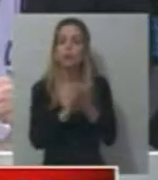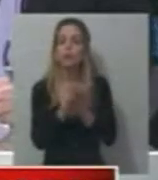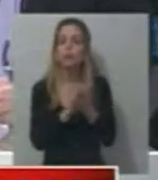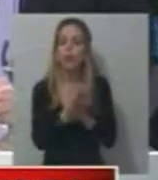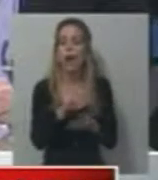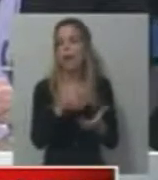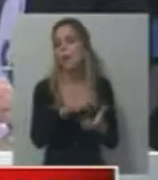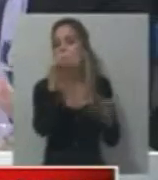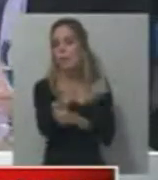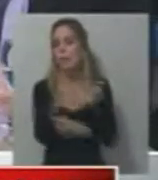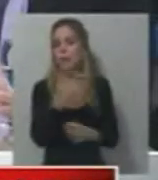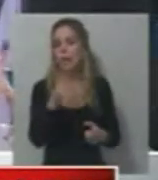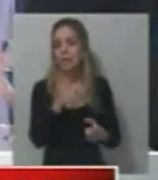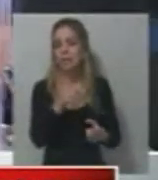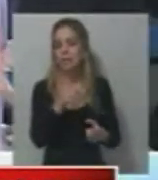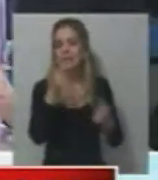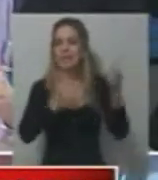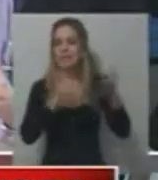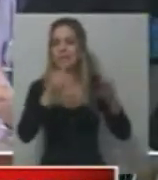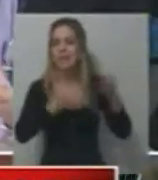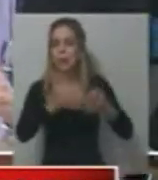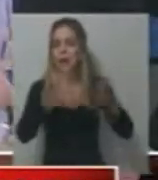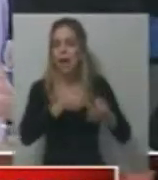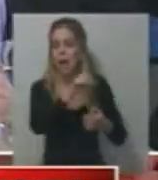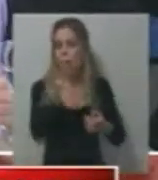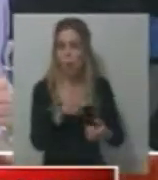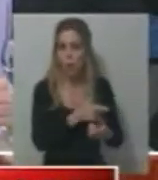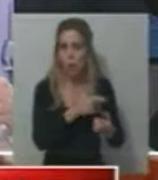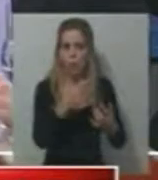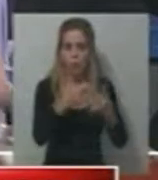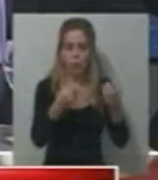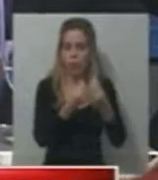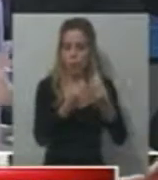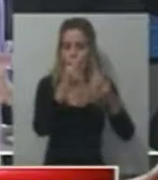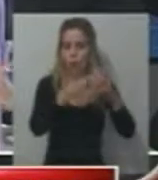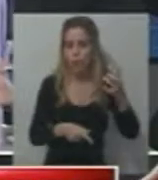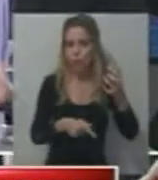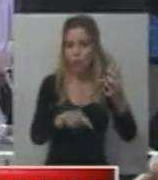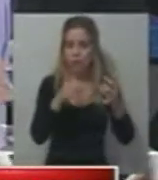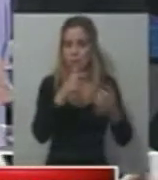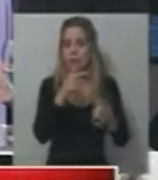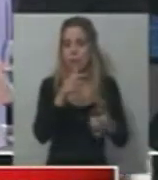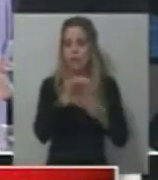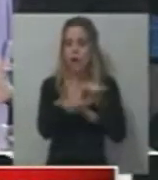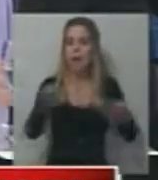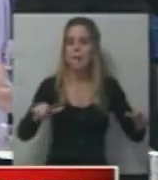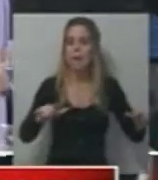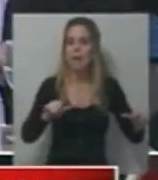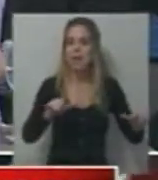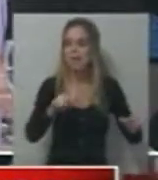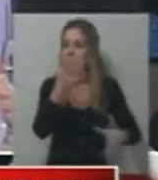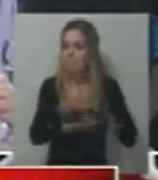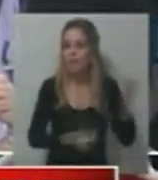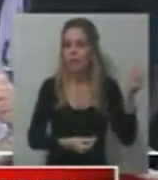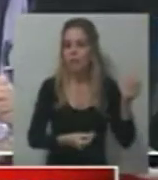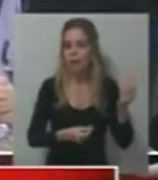temas de pararlos desde otra óptica que no sea la óptica puramente represiva. Me parece que fue una campaña bastante floja desde el punto de vista propositivo.